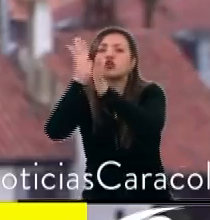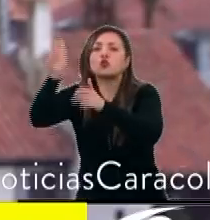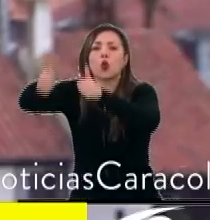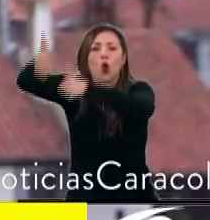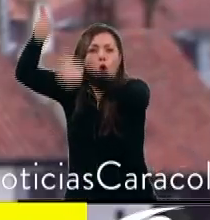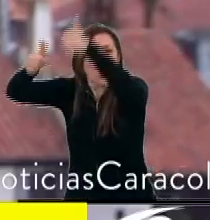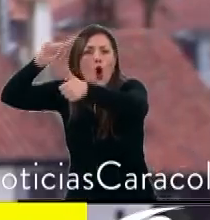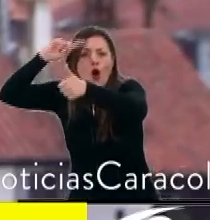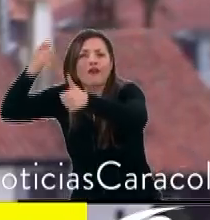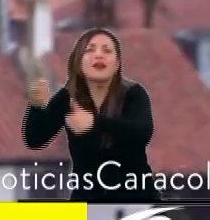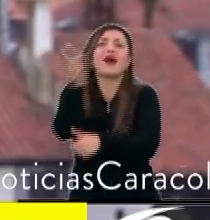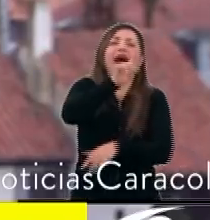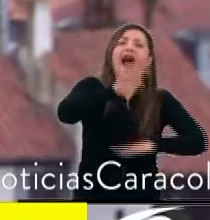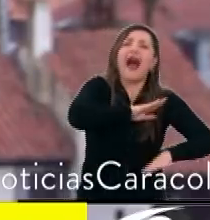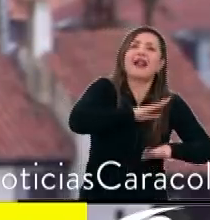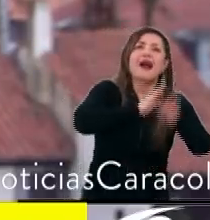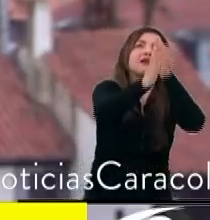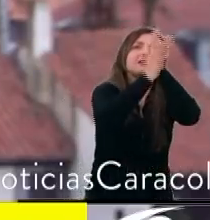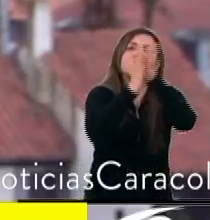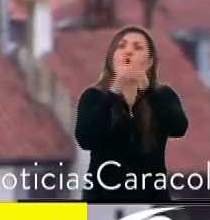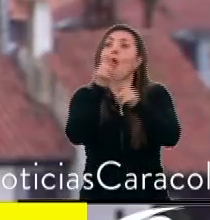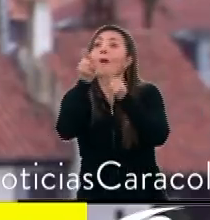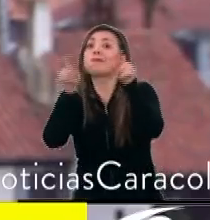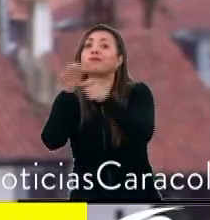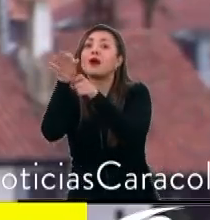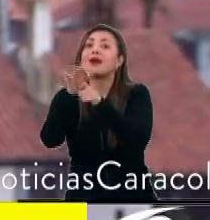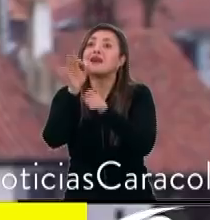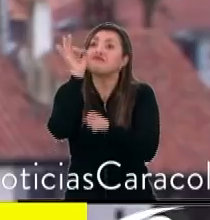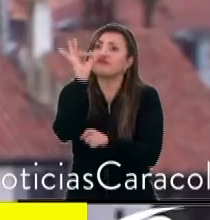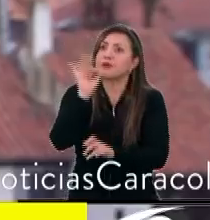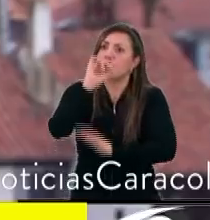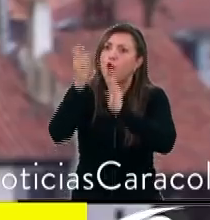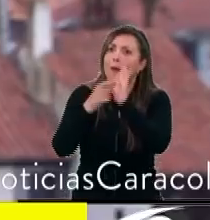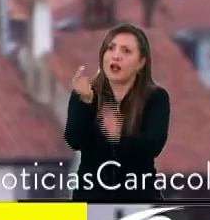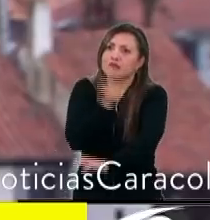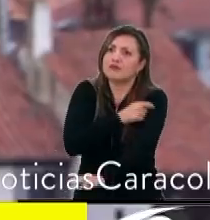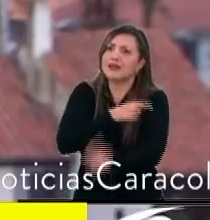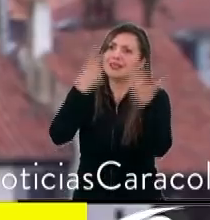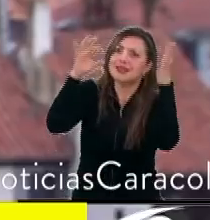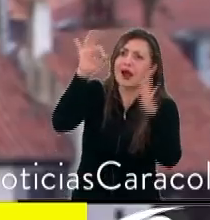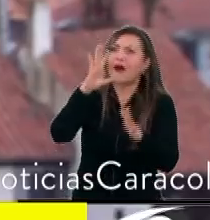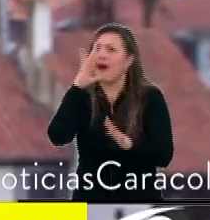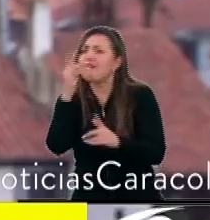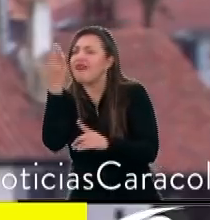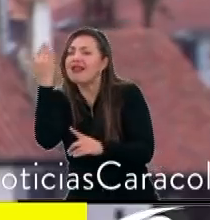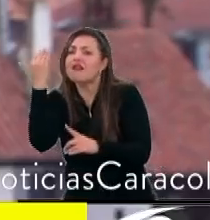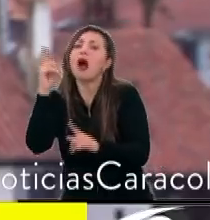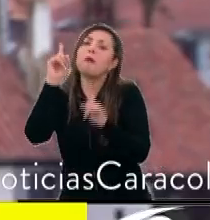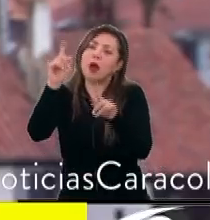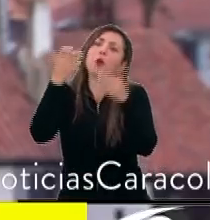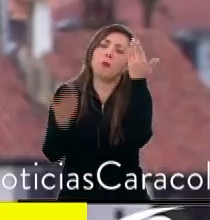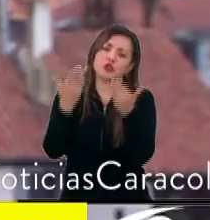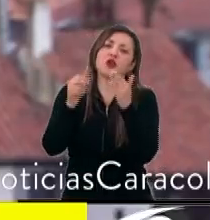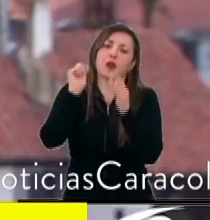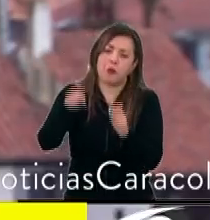para saber cuáles son los municipios que, aunque no van muy bien en vacunación contra el COVID-19, podrían también coger este cambio.